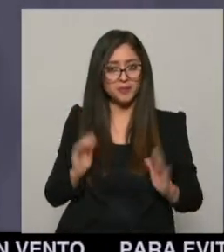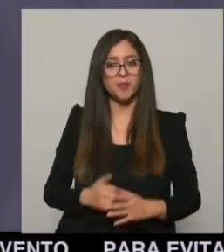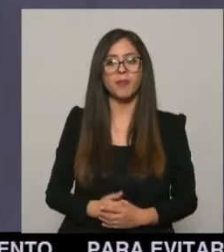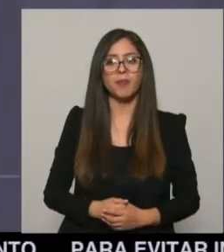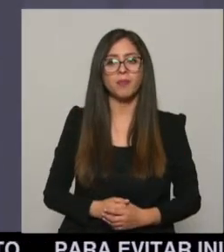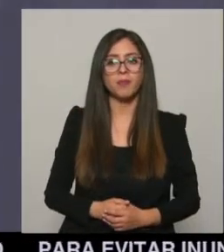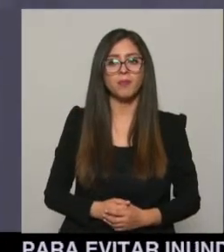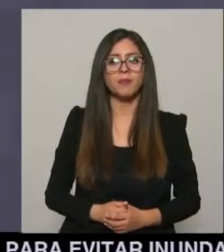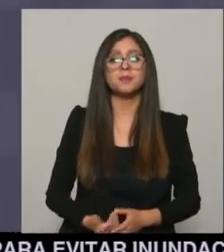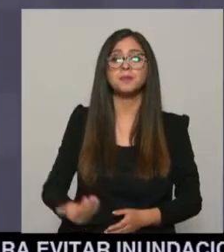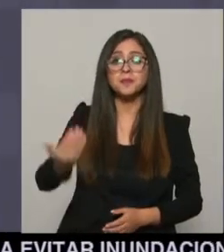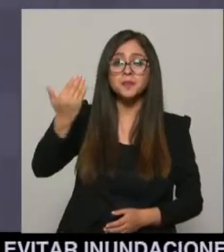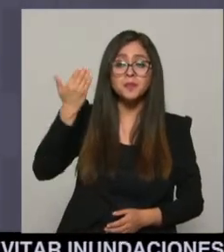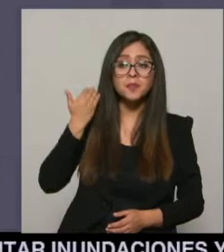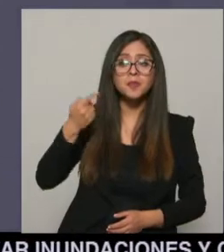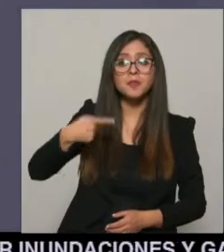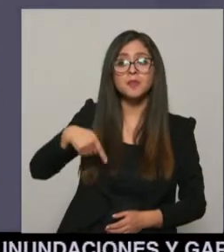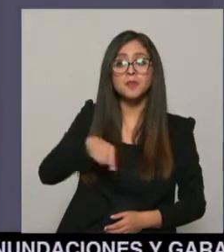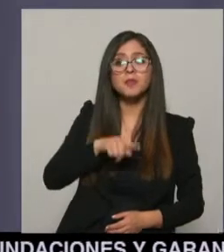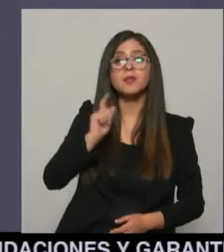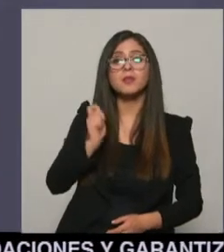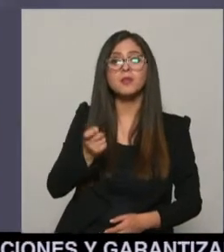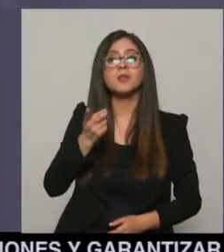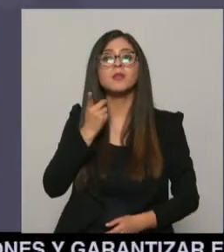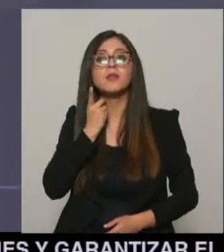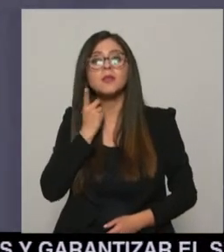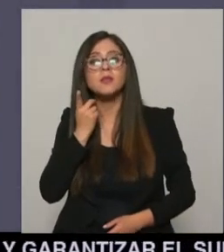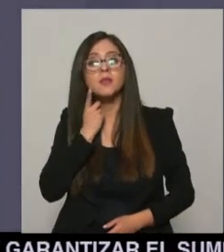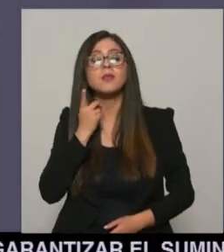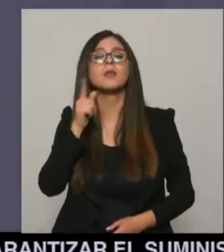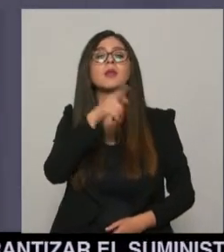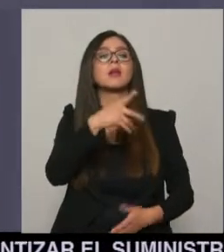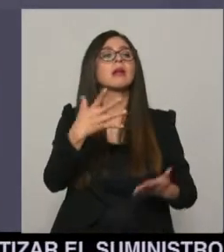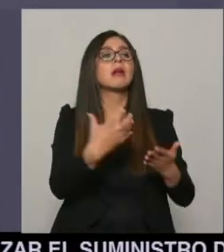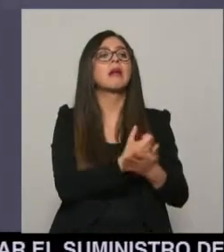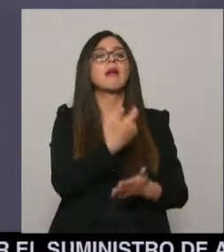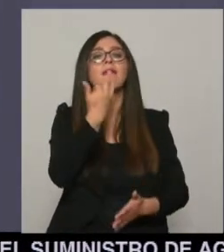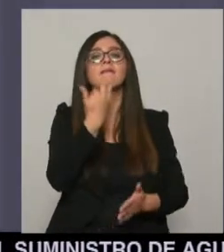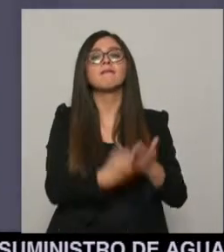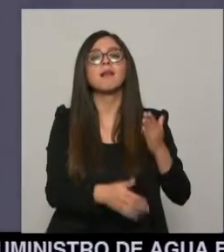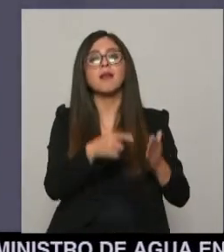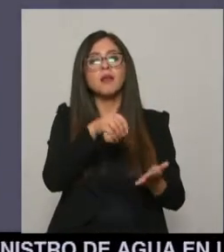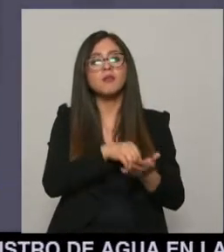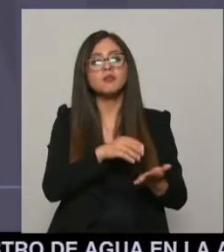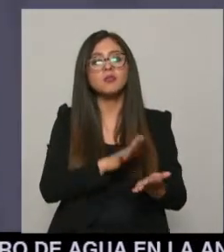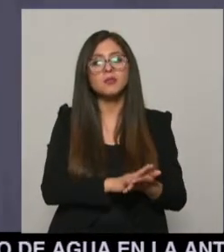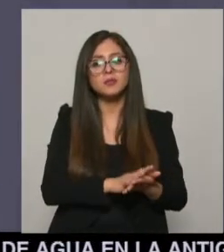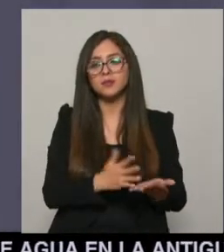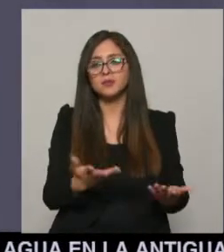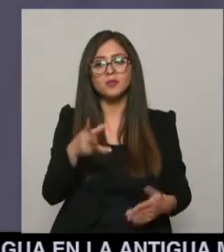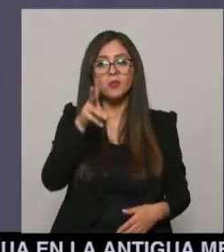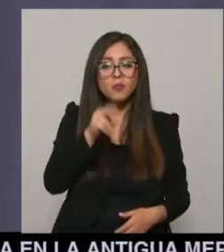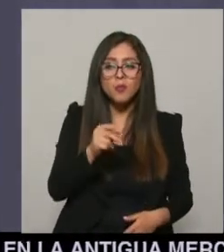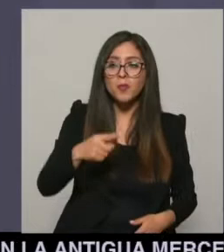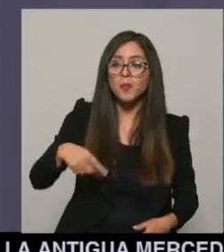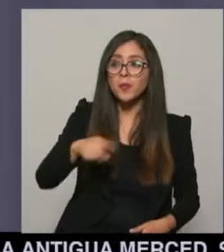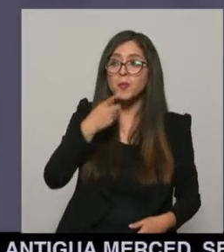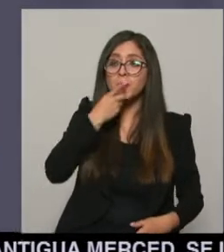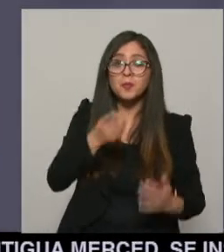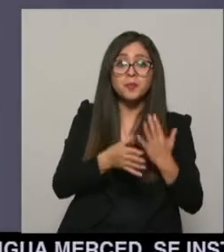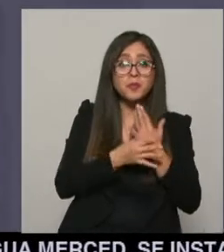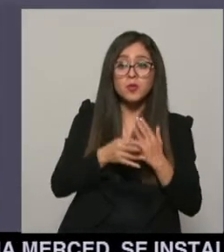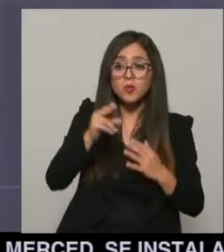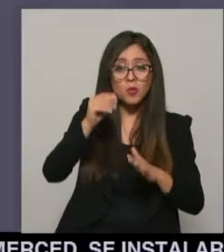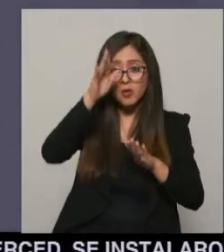diputado que ganó en territorio. No fue ilegal, no, por supuesto que no. Ustedes no pueden en esta mesa decir que fue ilegal porque